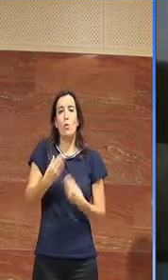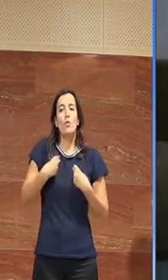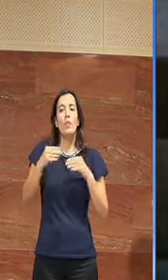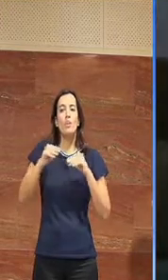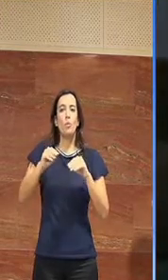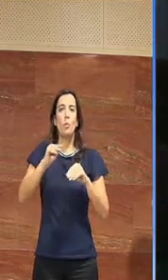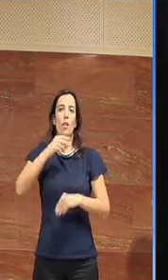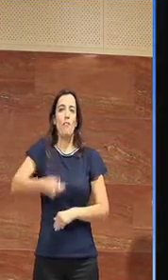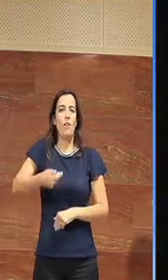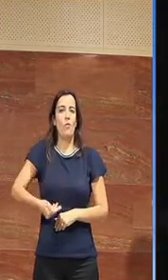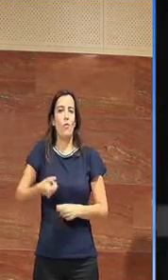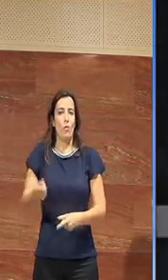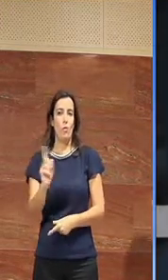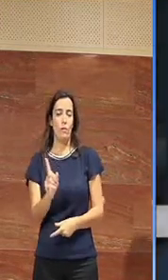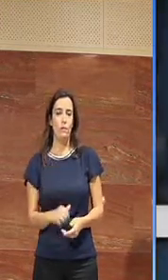valorada.